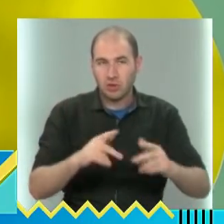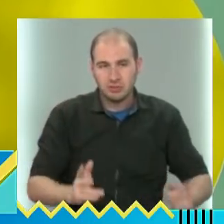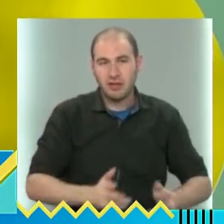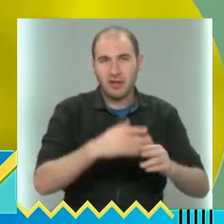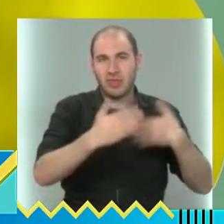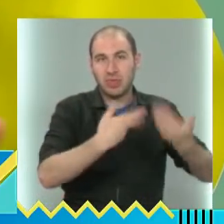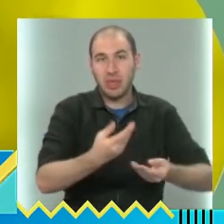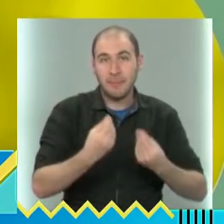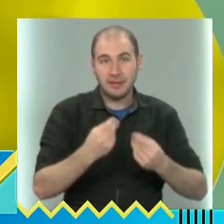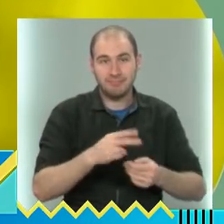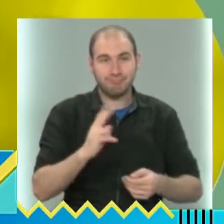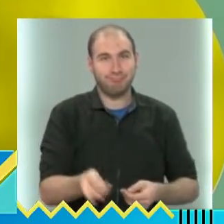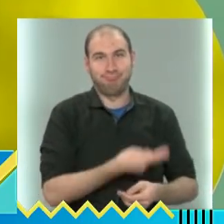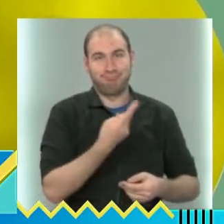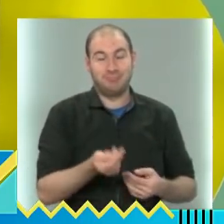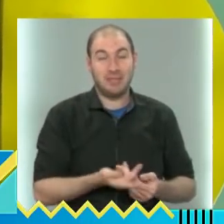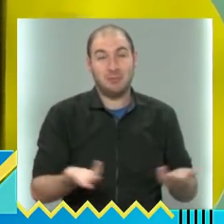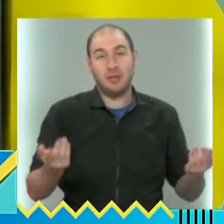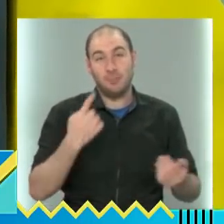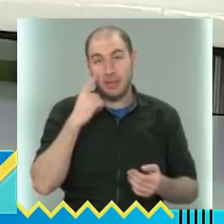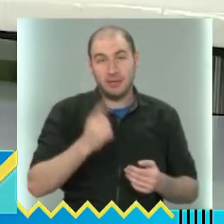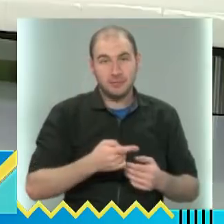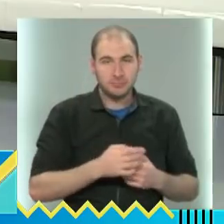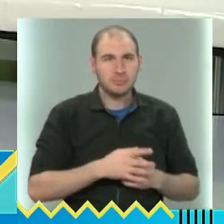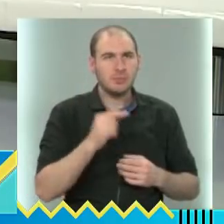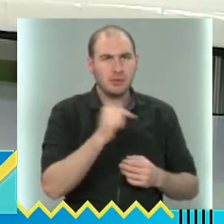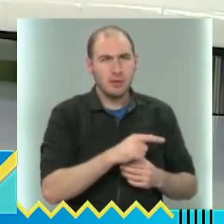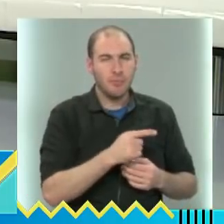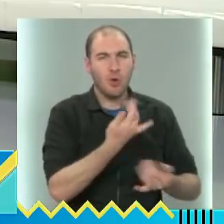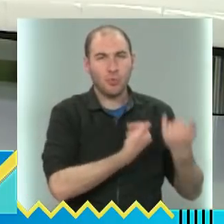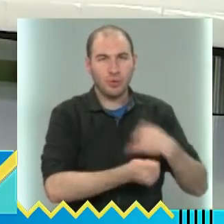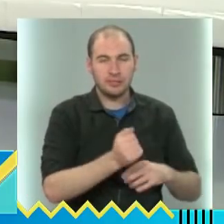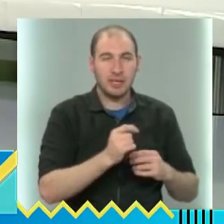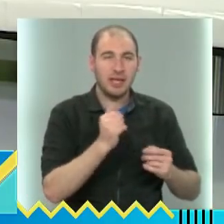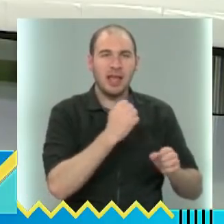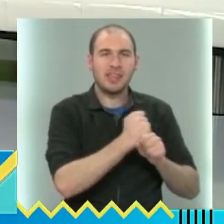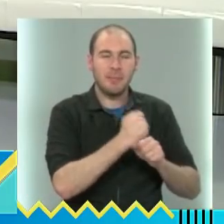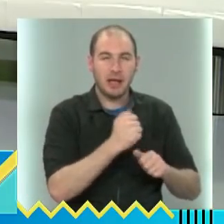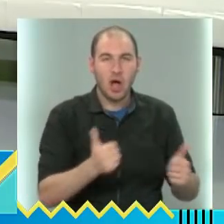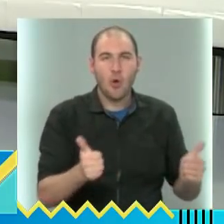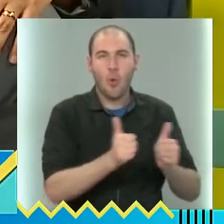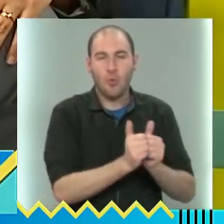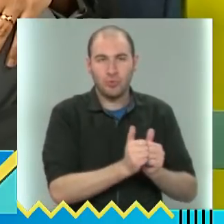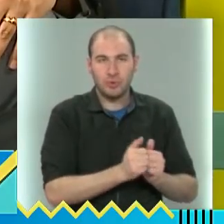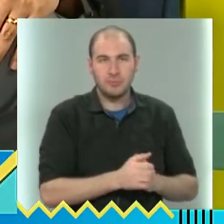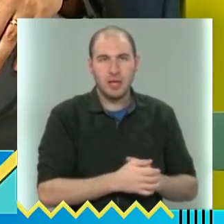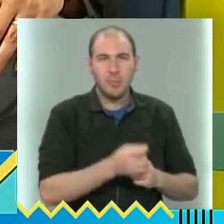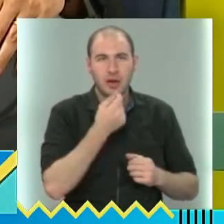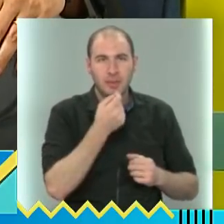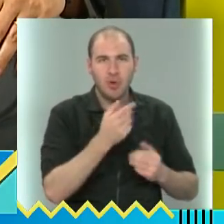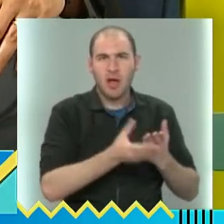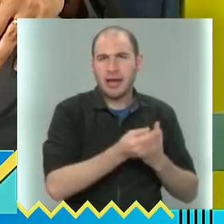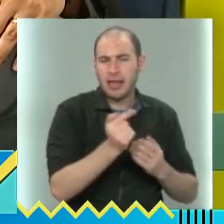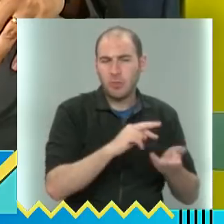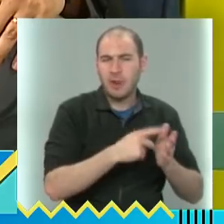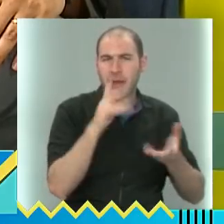estructura para nada. Pero bueno, el riesgo vale la pena. En ese aspecto, de alguna forma, dijiste el hecho de trabajar en conjunto. El hecho de que haya el costo, ¿no?,